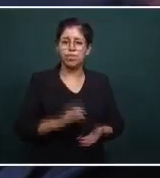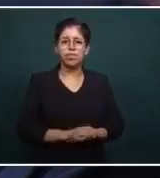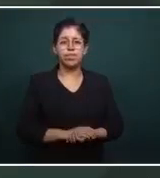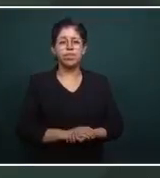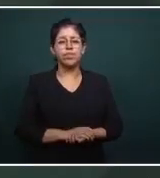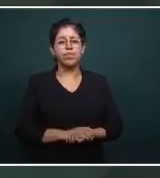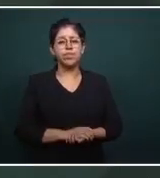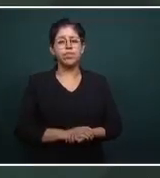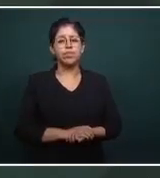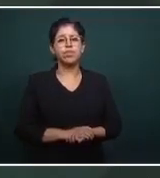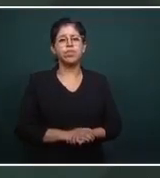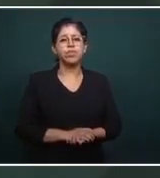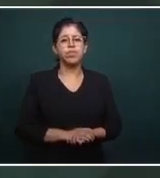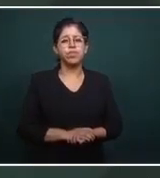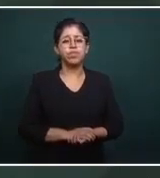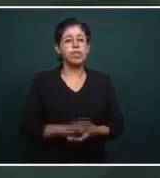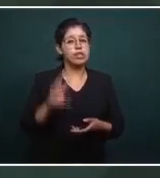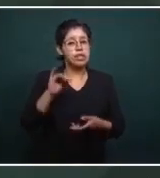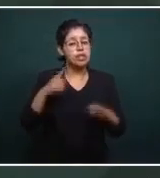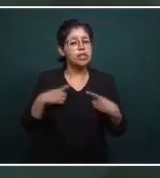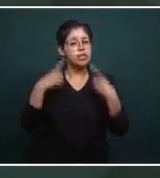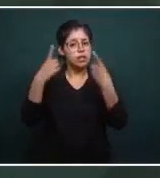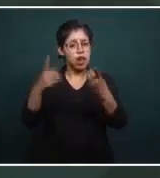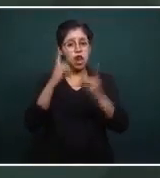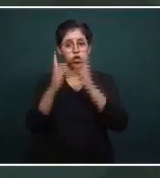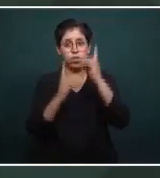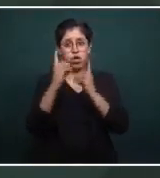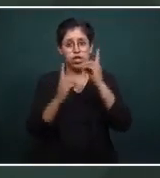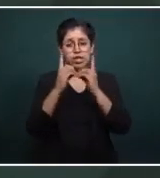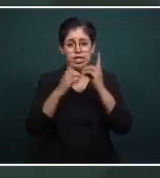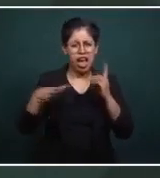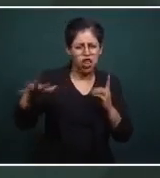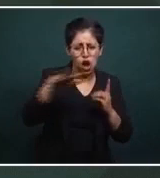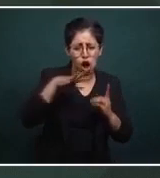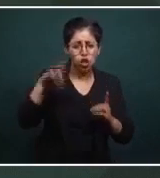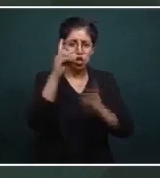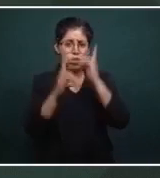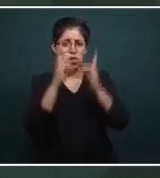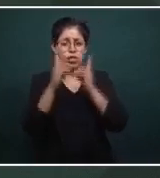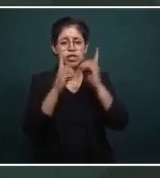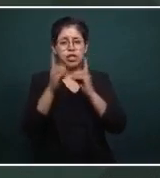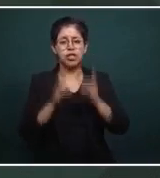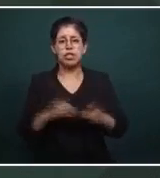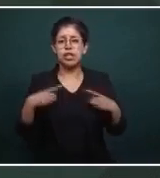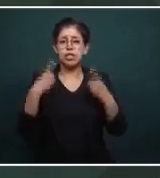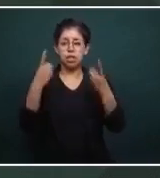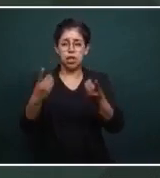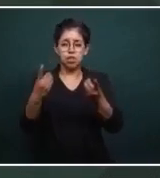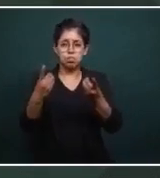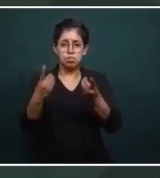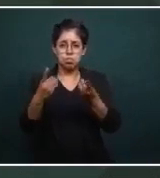que se les van a otorgar a todos los participantes